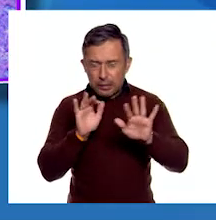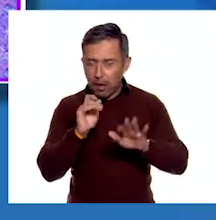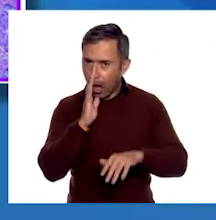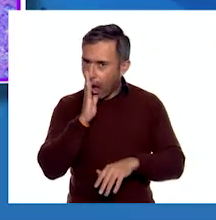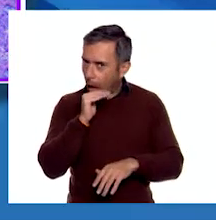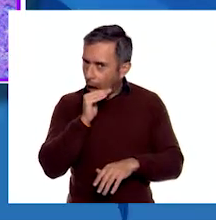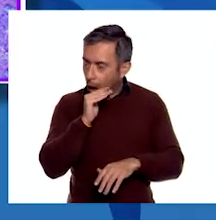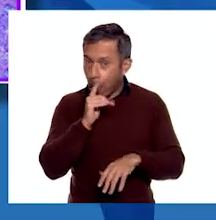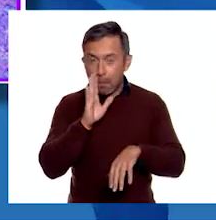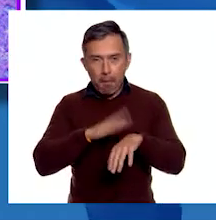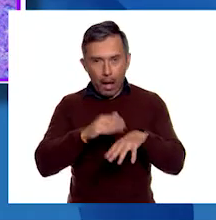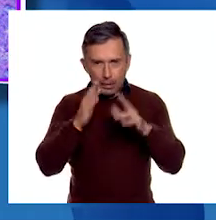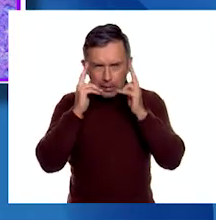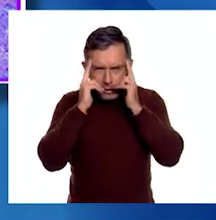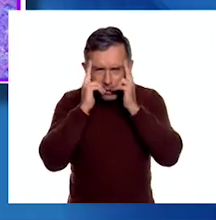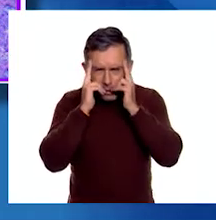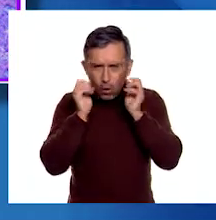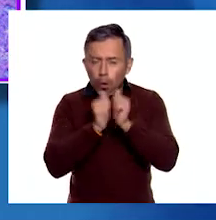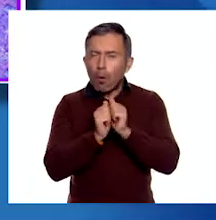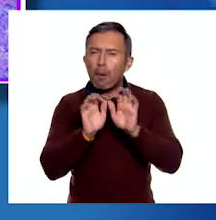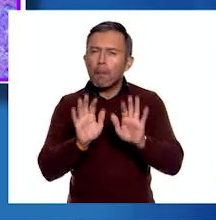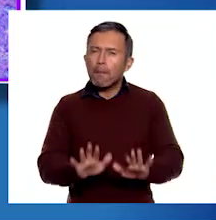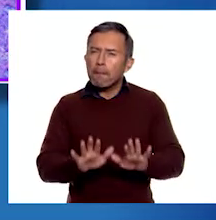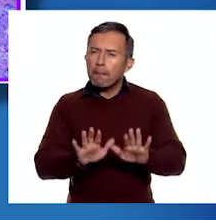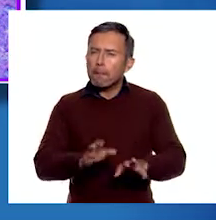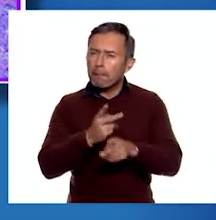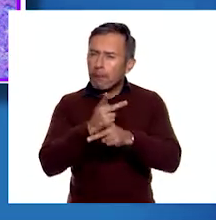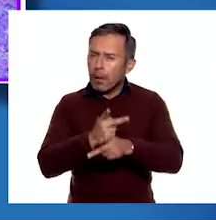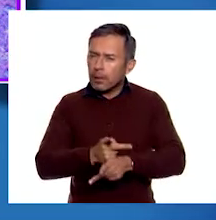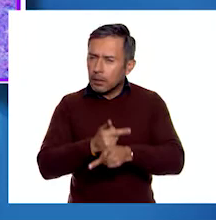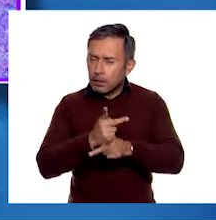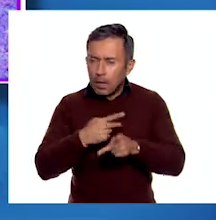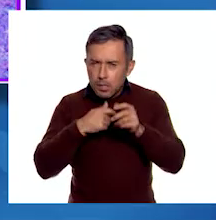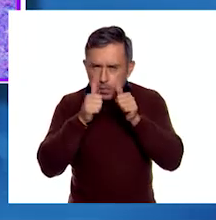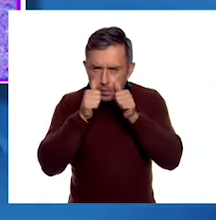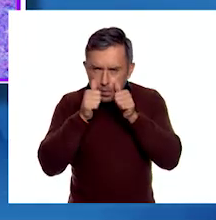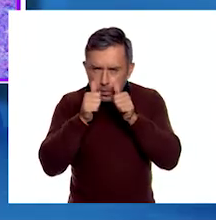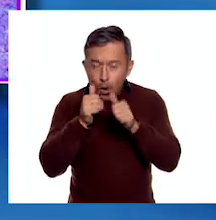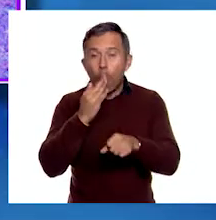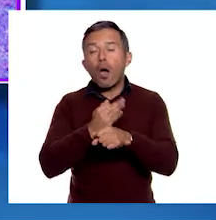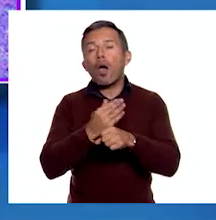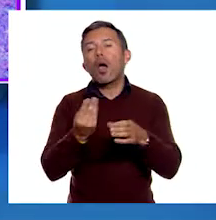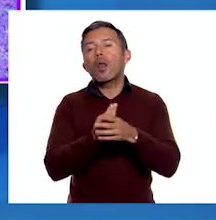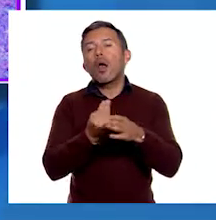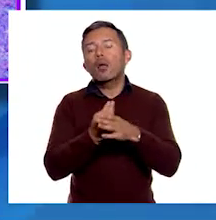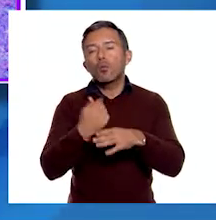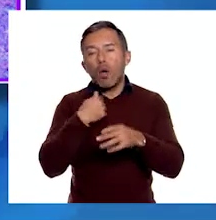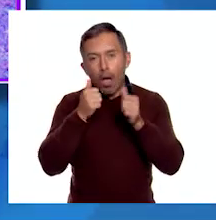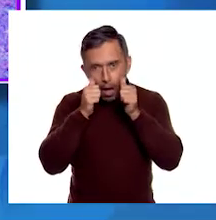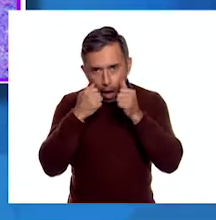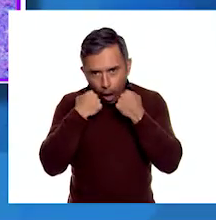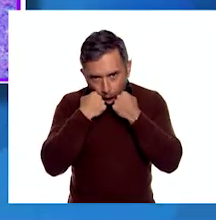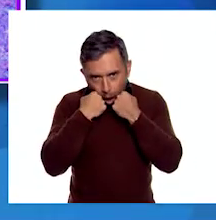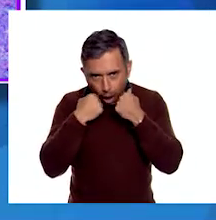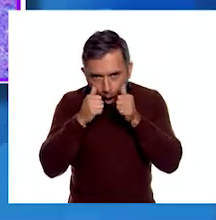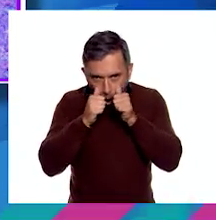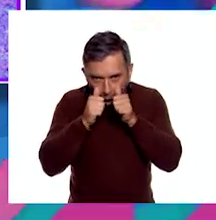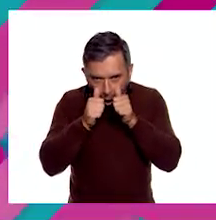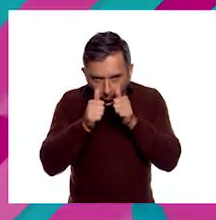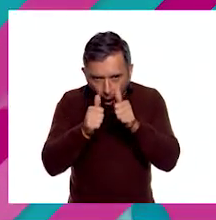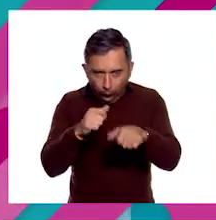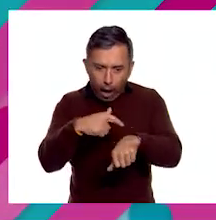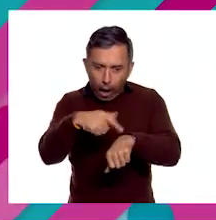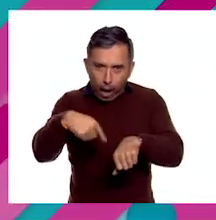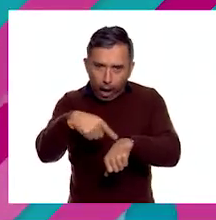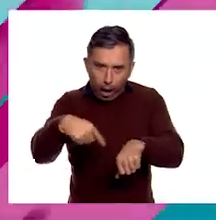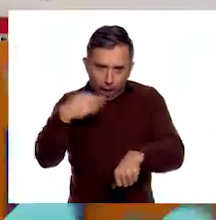Es que es de mucha concentración y mucha paciencia, realmente. Ahorita por la clase, pues no podía quedarme ahí pasmado viendo el cartón. Bueno. O